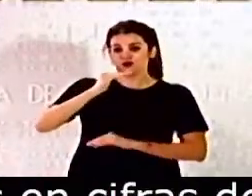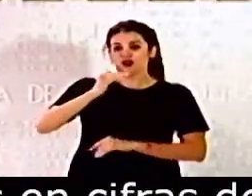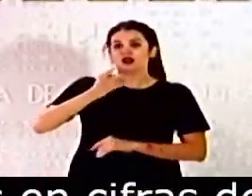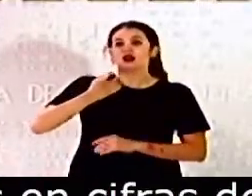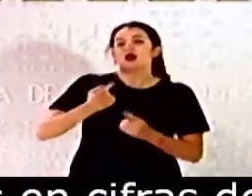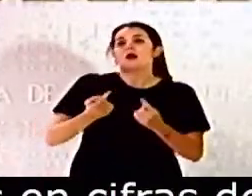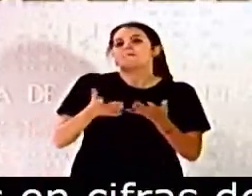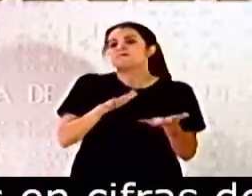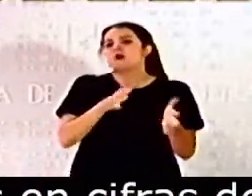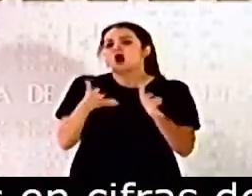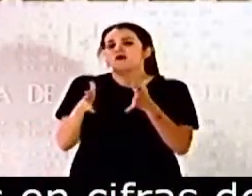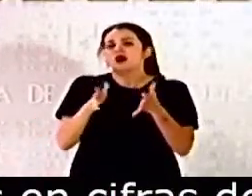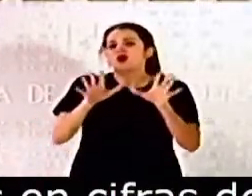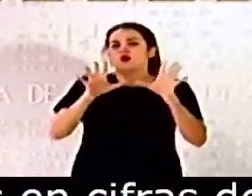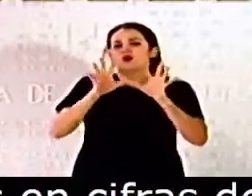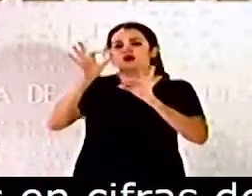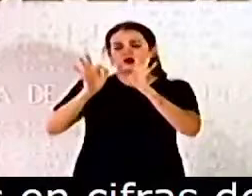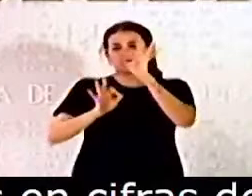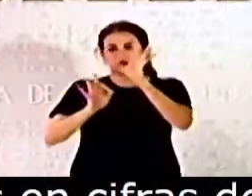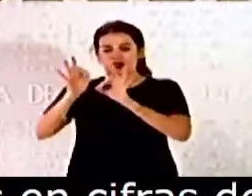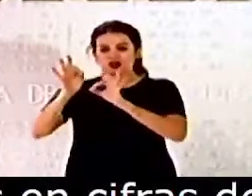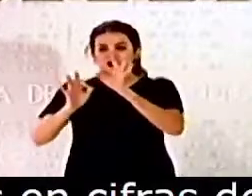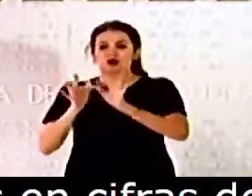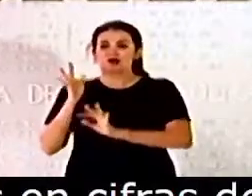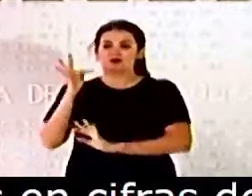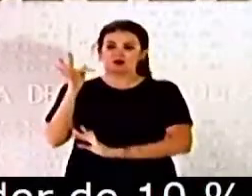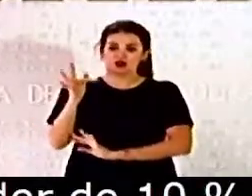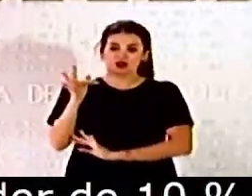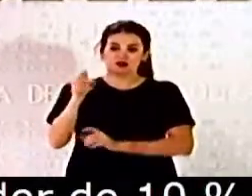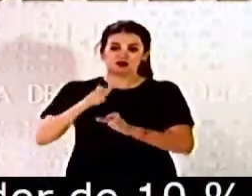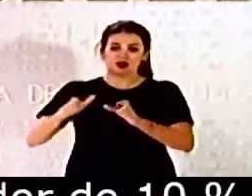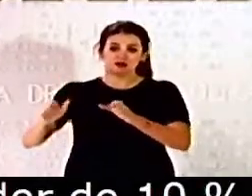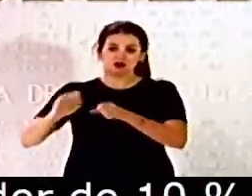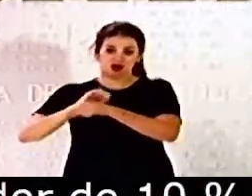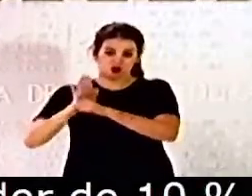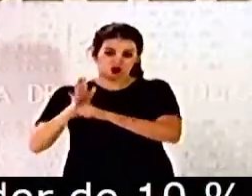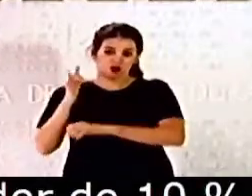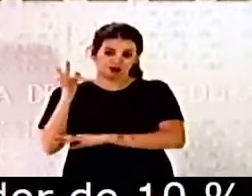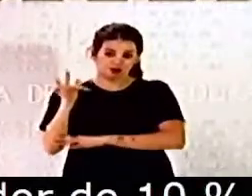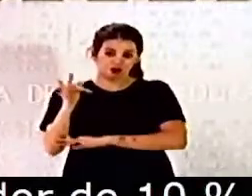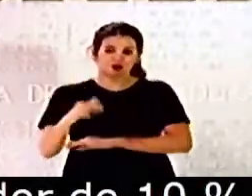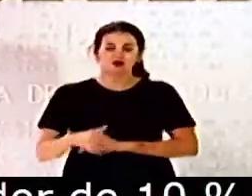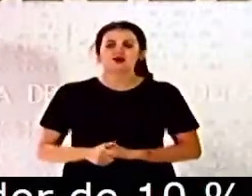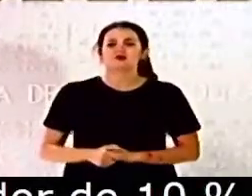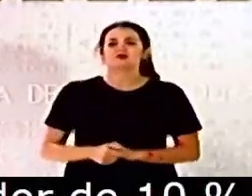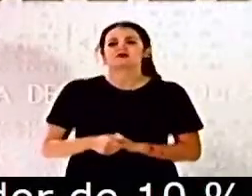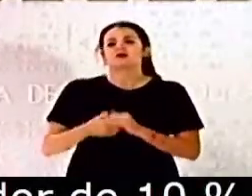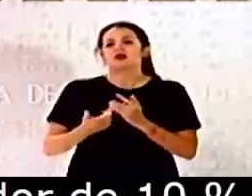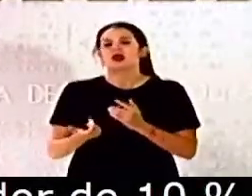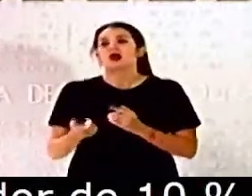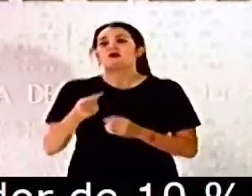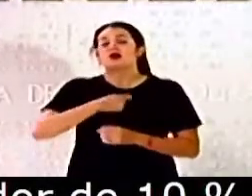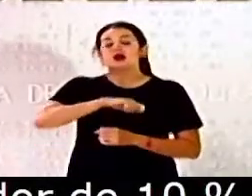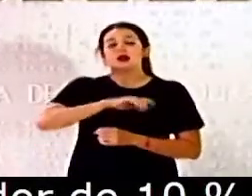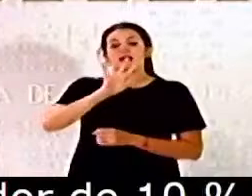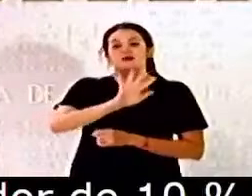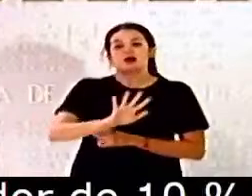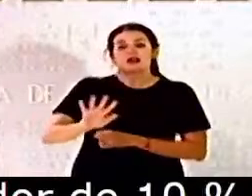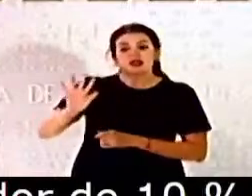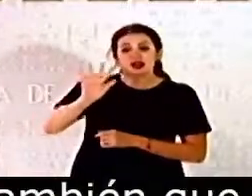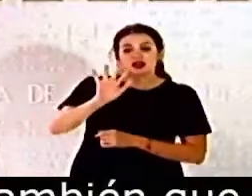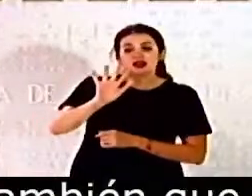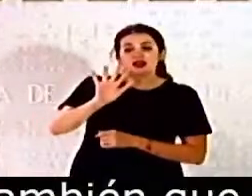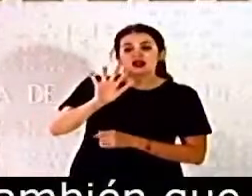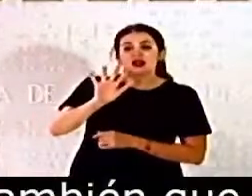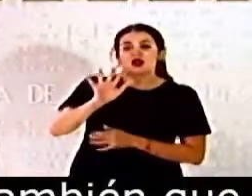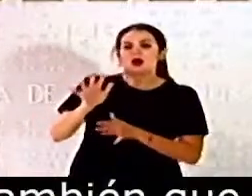alrededor de un 10% de positividad, pero tenemos que entender también que la media que en la media del país